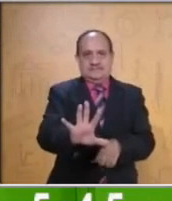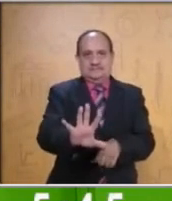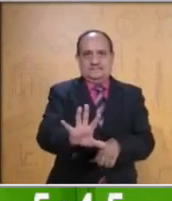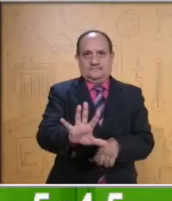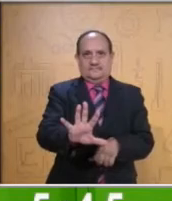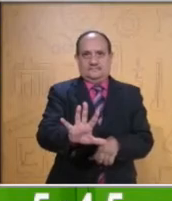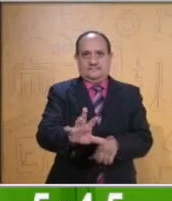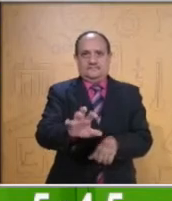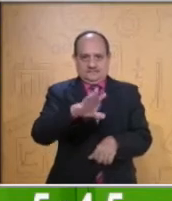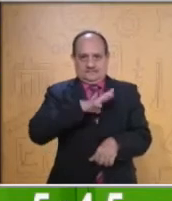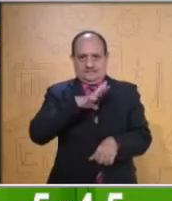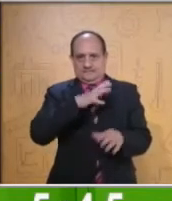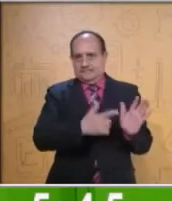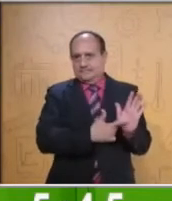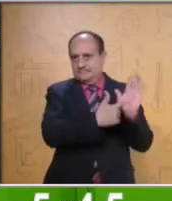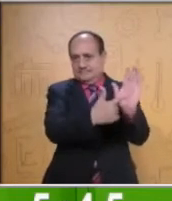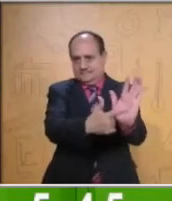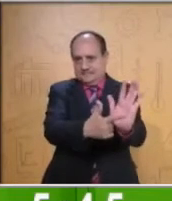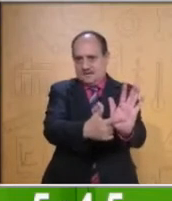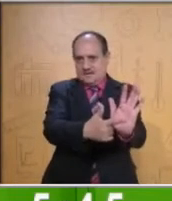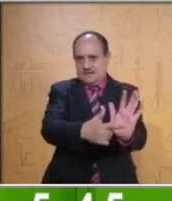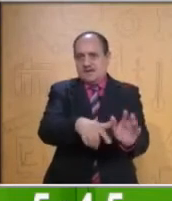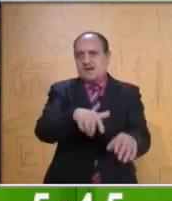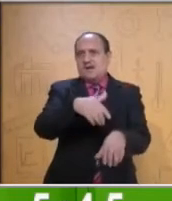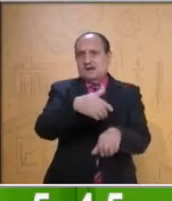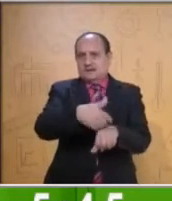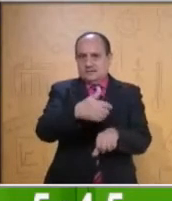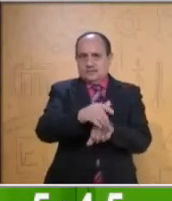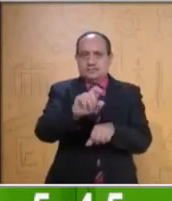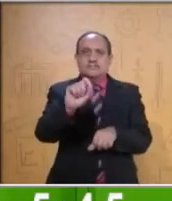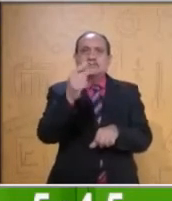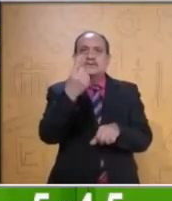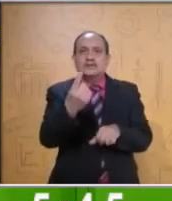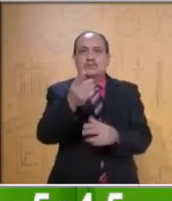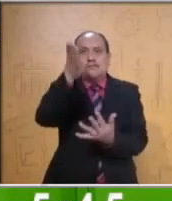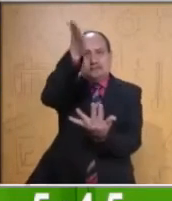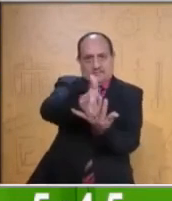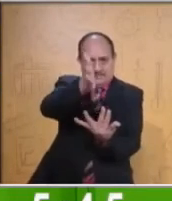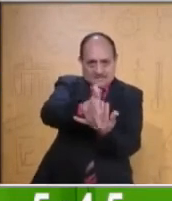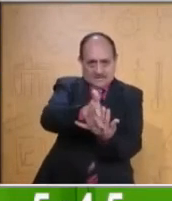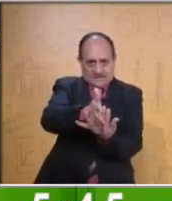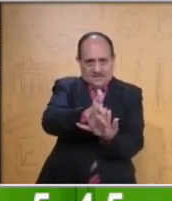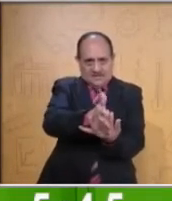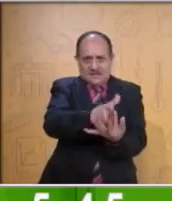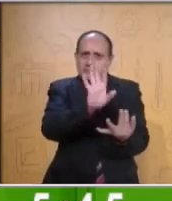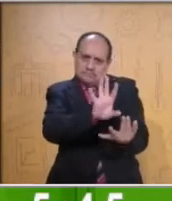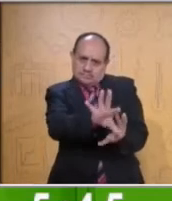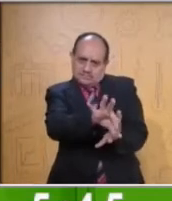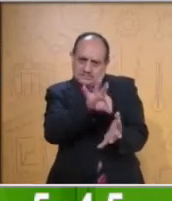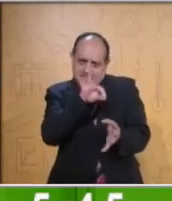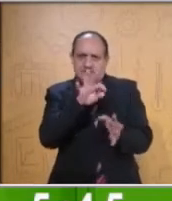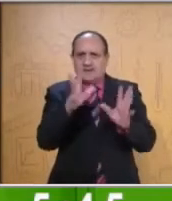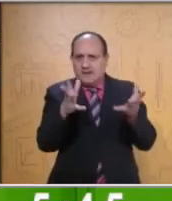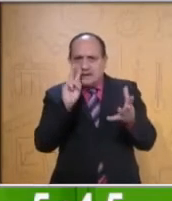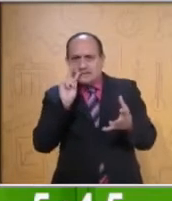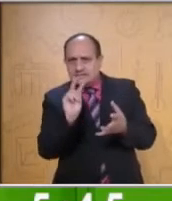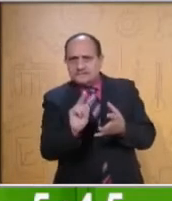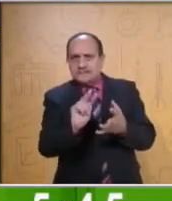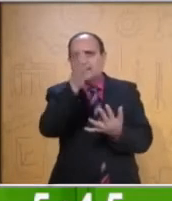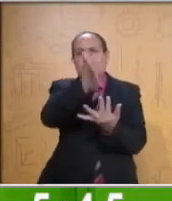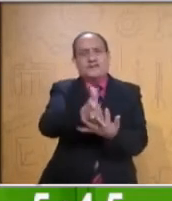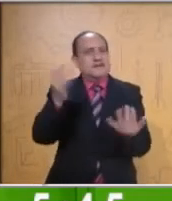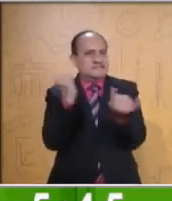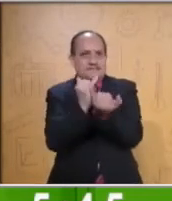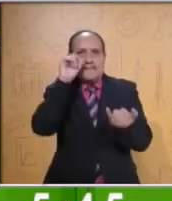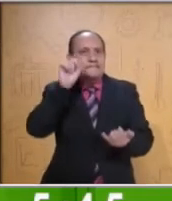Entonces, ahí tengo que el lugar 21 está ocupado por la mediana. Al momento de sacar la mediana, yo voy a ver que vuelve a